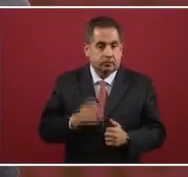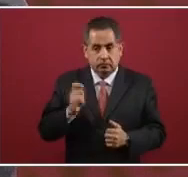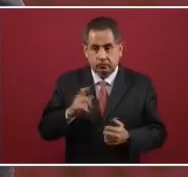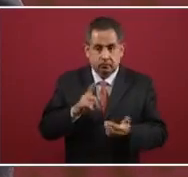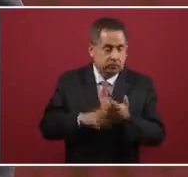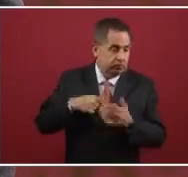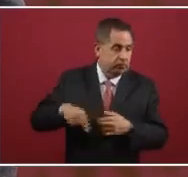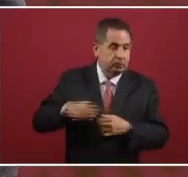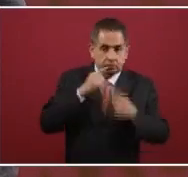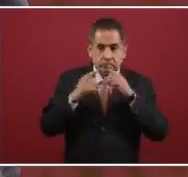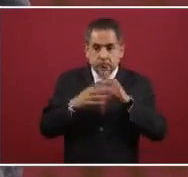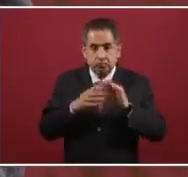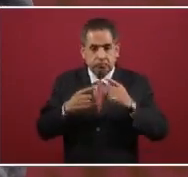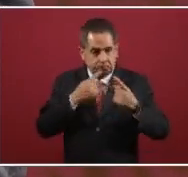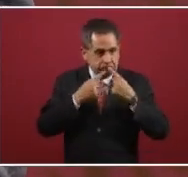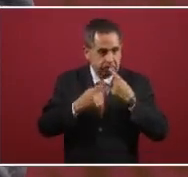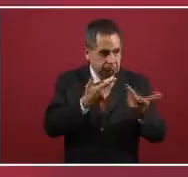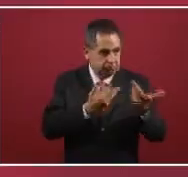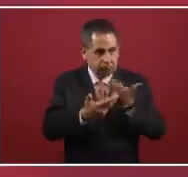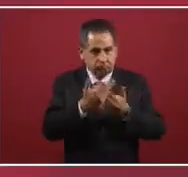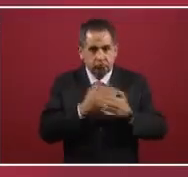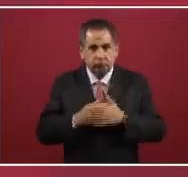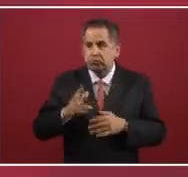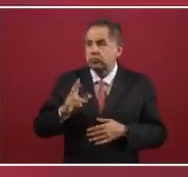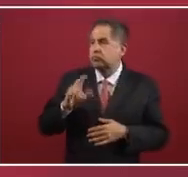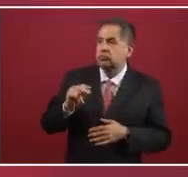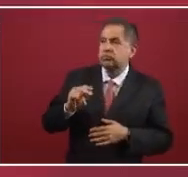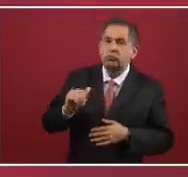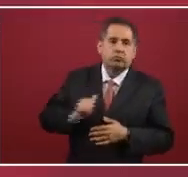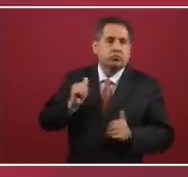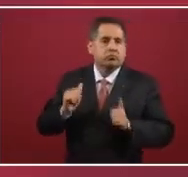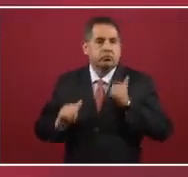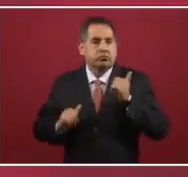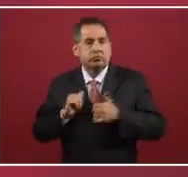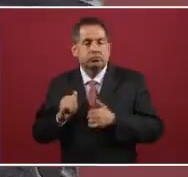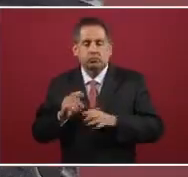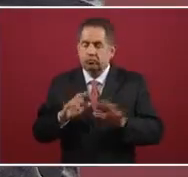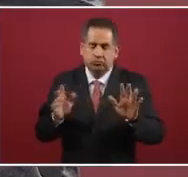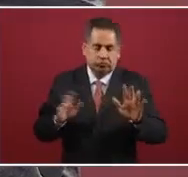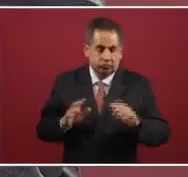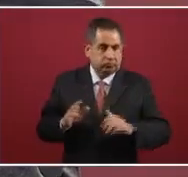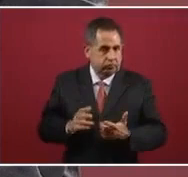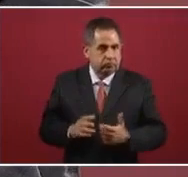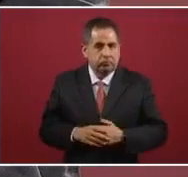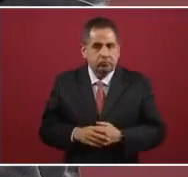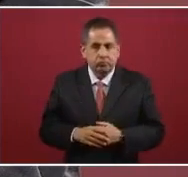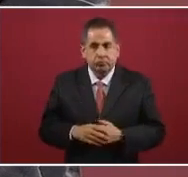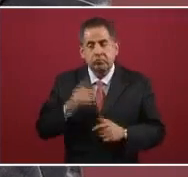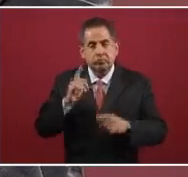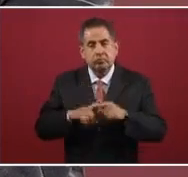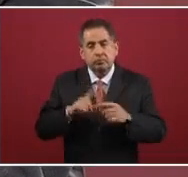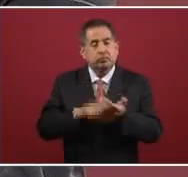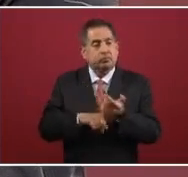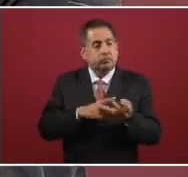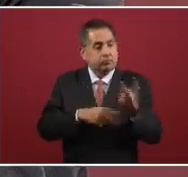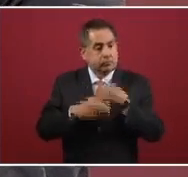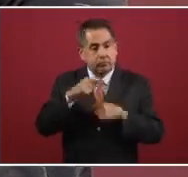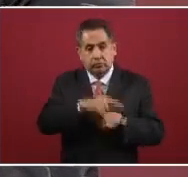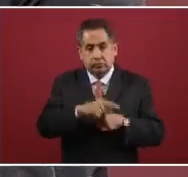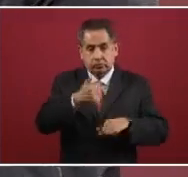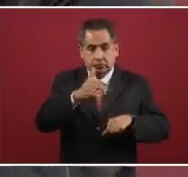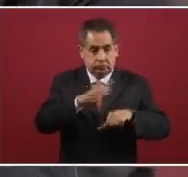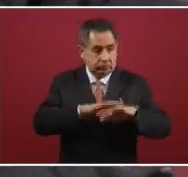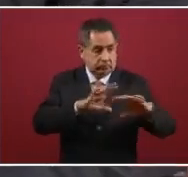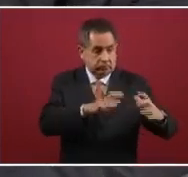somos partidarios del diálogo y no de actuar de manera arbitraria. La presencia de los